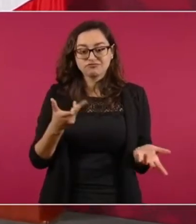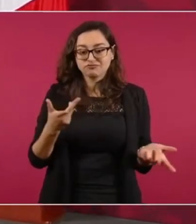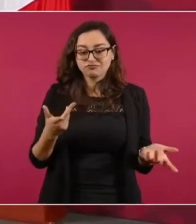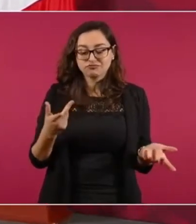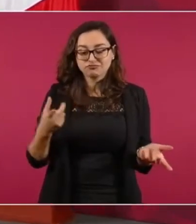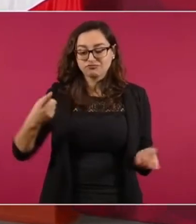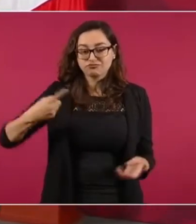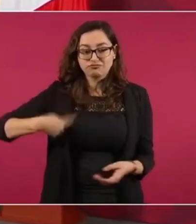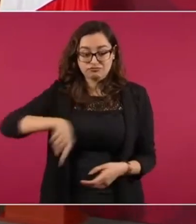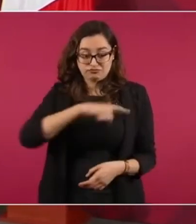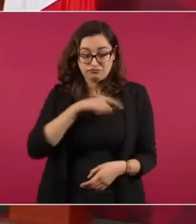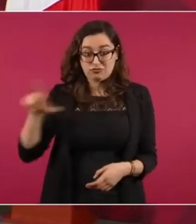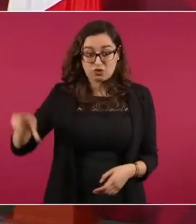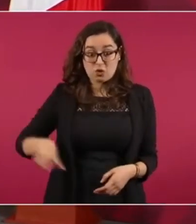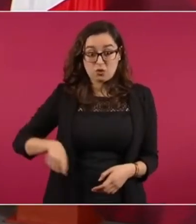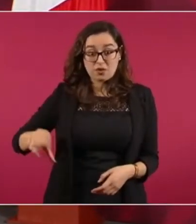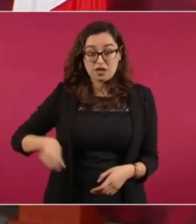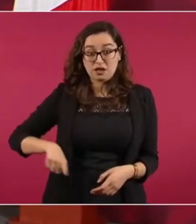de los dineros del pueblo.